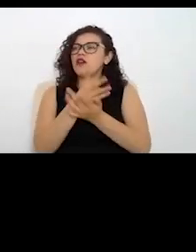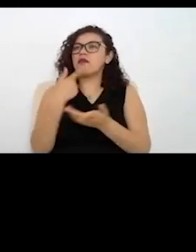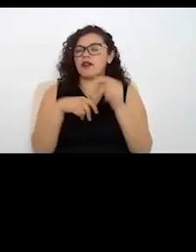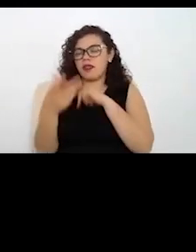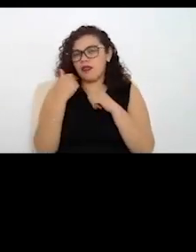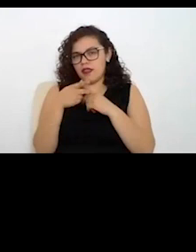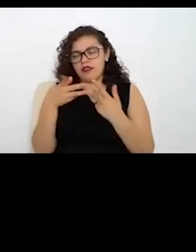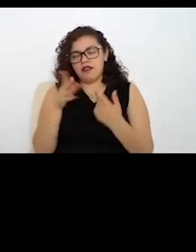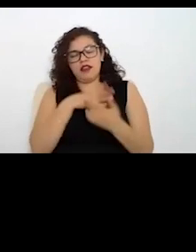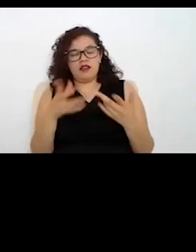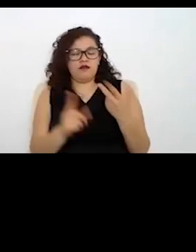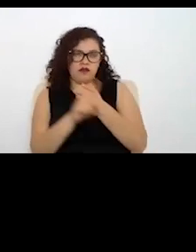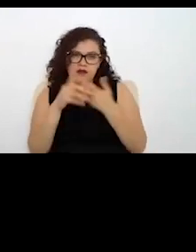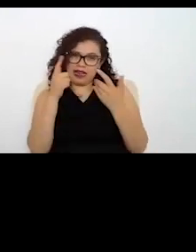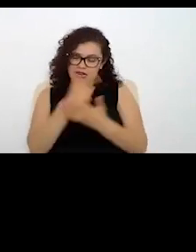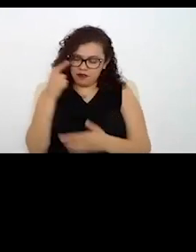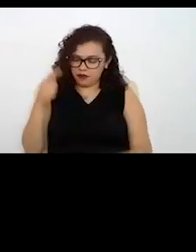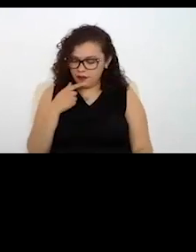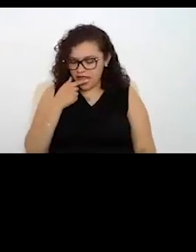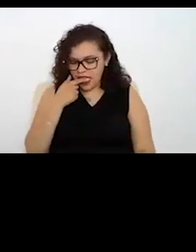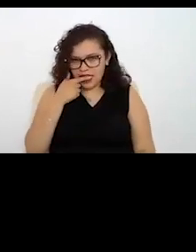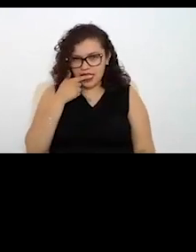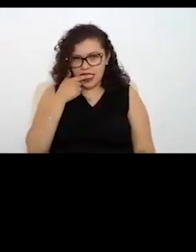un problema mayúsculo, ¿no?